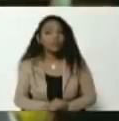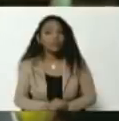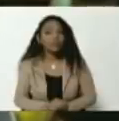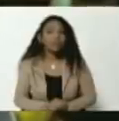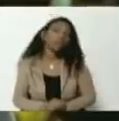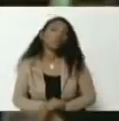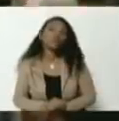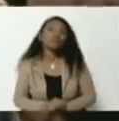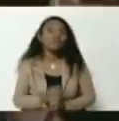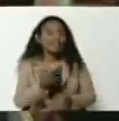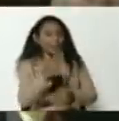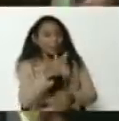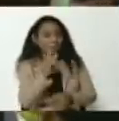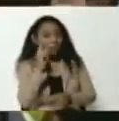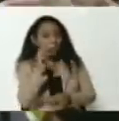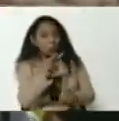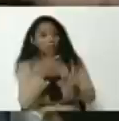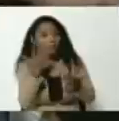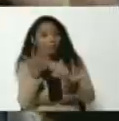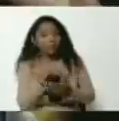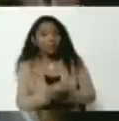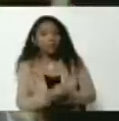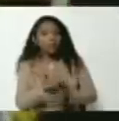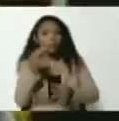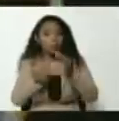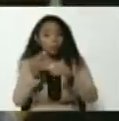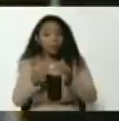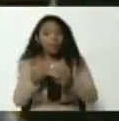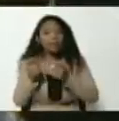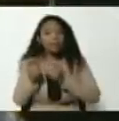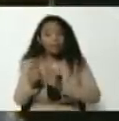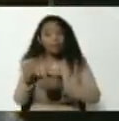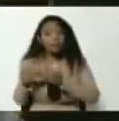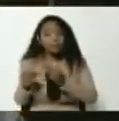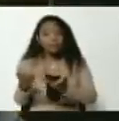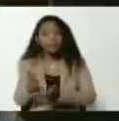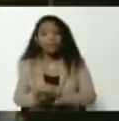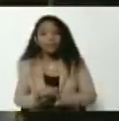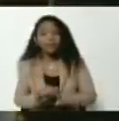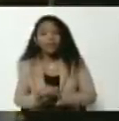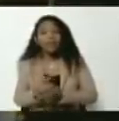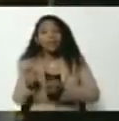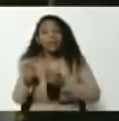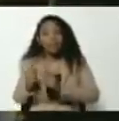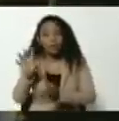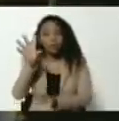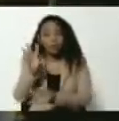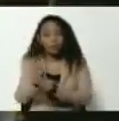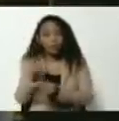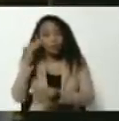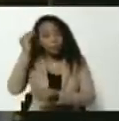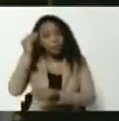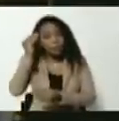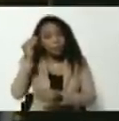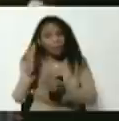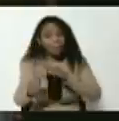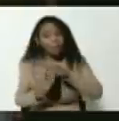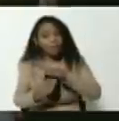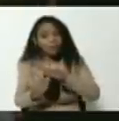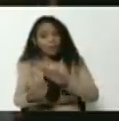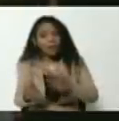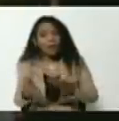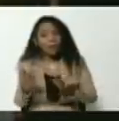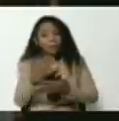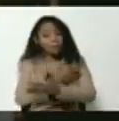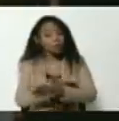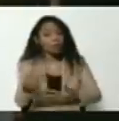barbarie? Bueno, justamente, tratando de resumir, uno piensa básicamente en